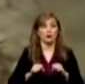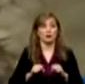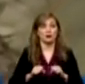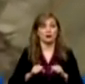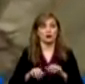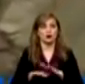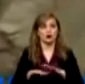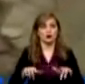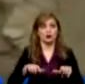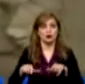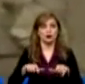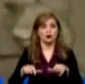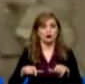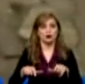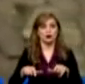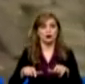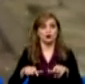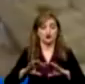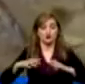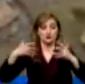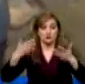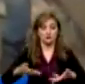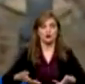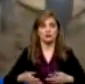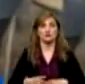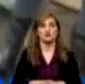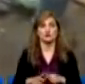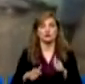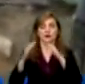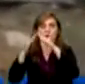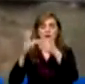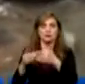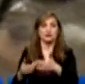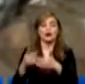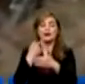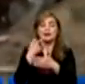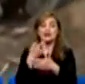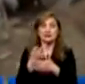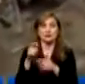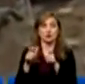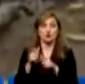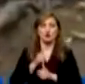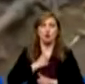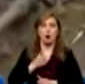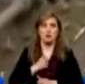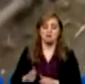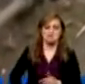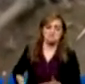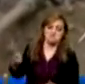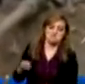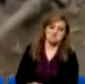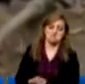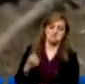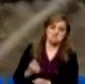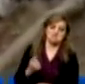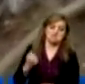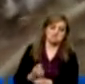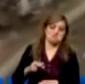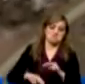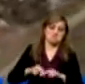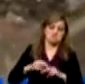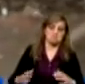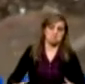este muro. Sin embargo, se fue todo abajo y, como dicen los vecinos, fueron ellos que por su cuenta lo construyeron. Sin